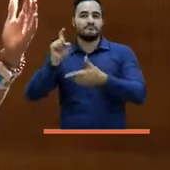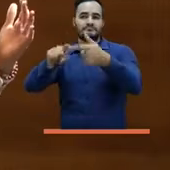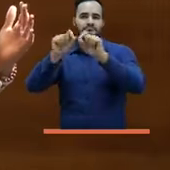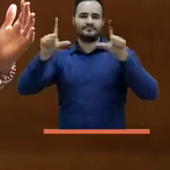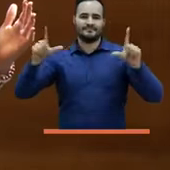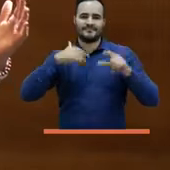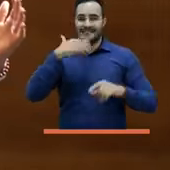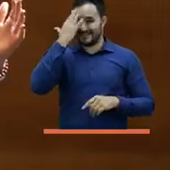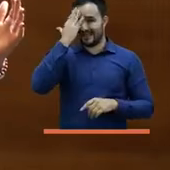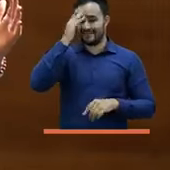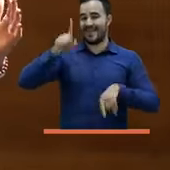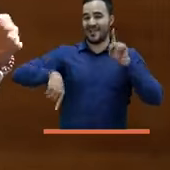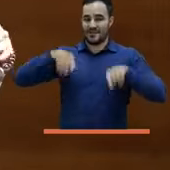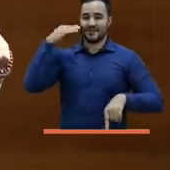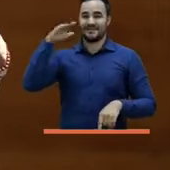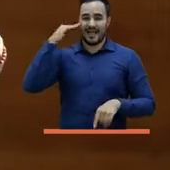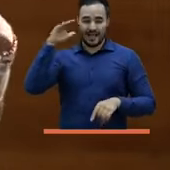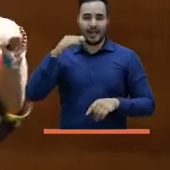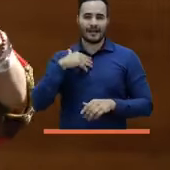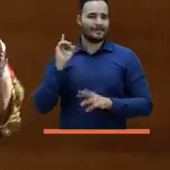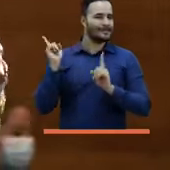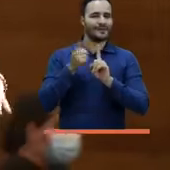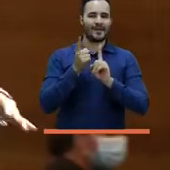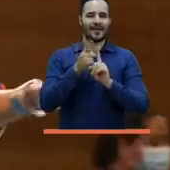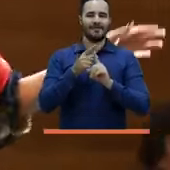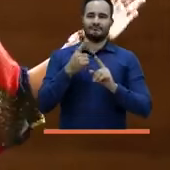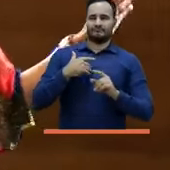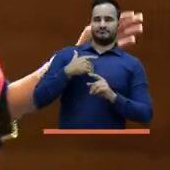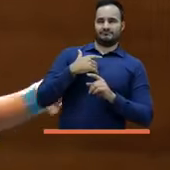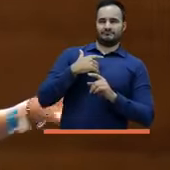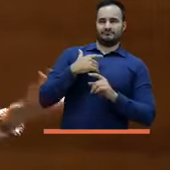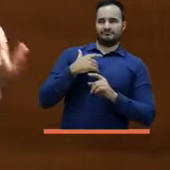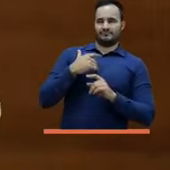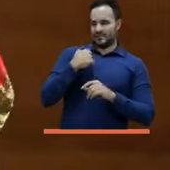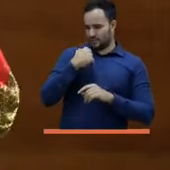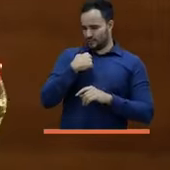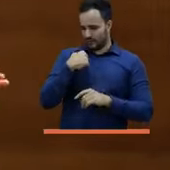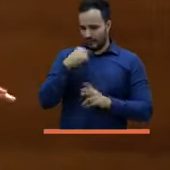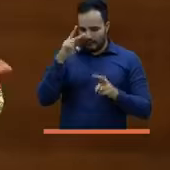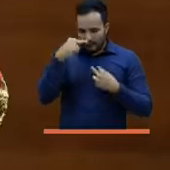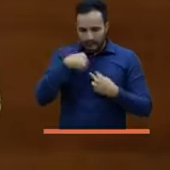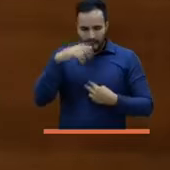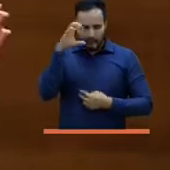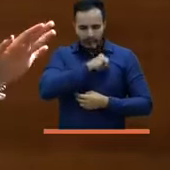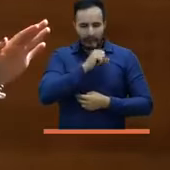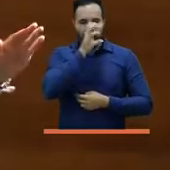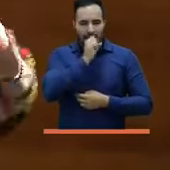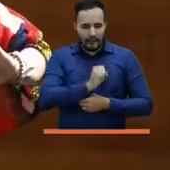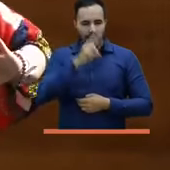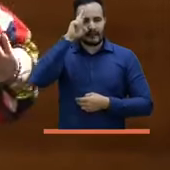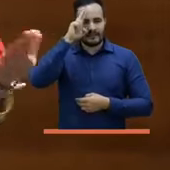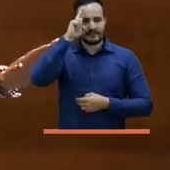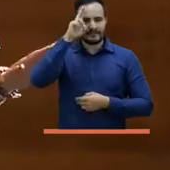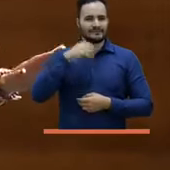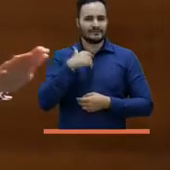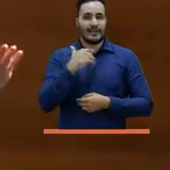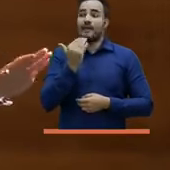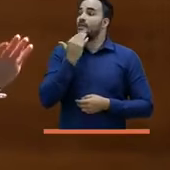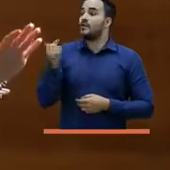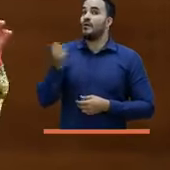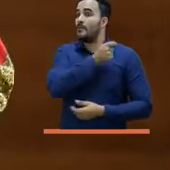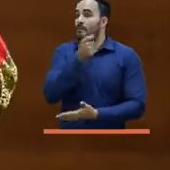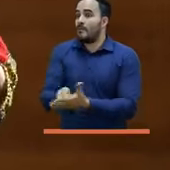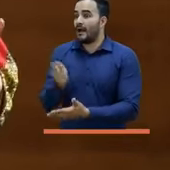reconocer cuáles son esos sesgos que nos que nos contaron desde chiquitas y que nos dijeron cuidado si eso es lo que le van a pagar